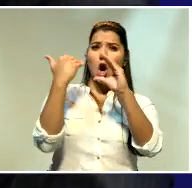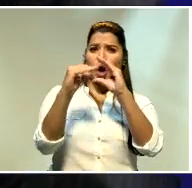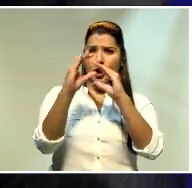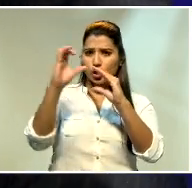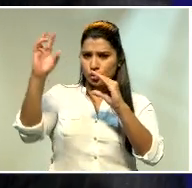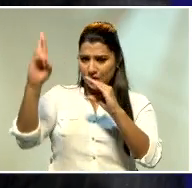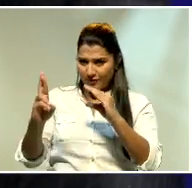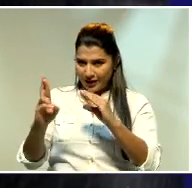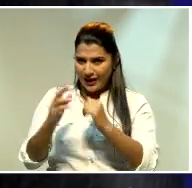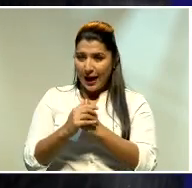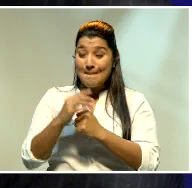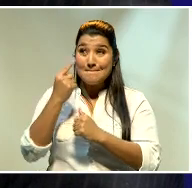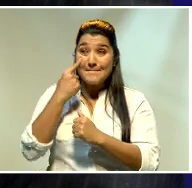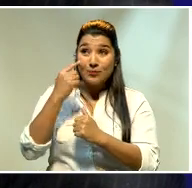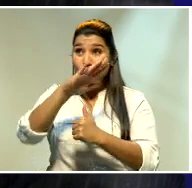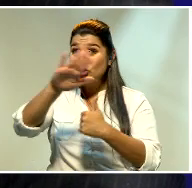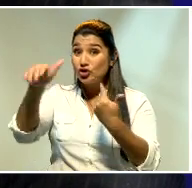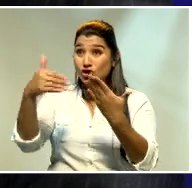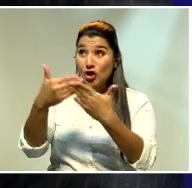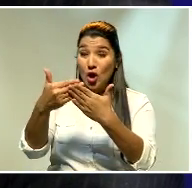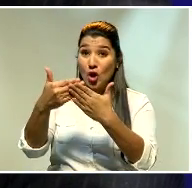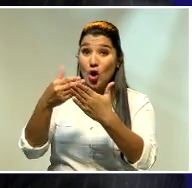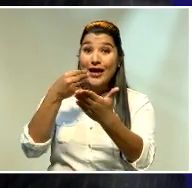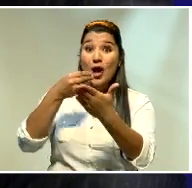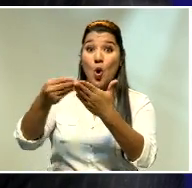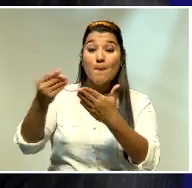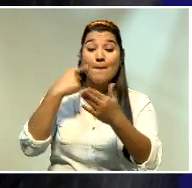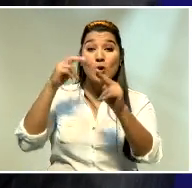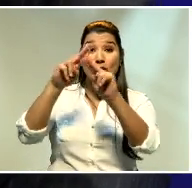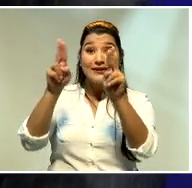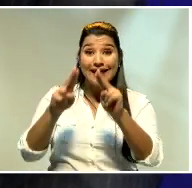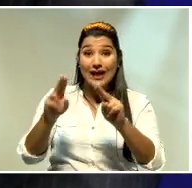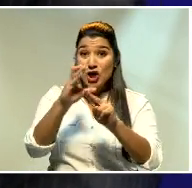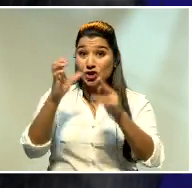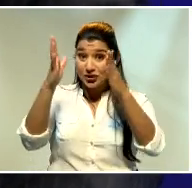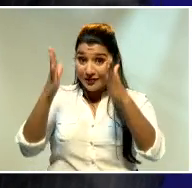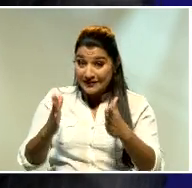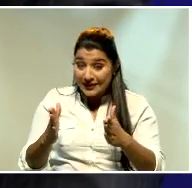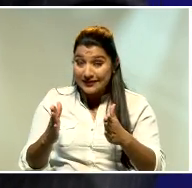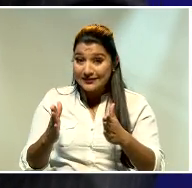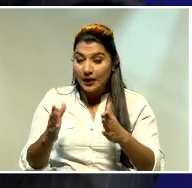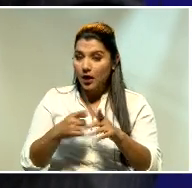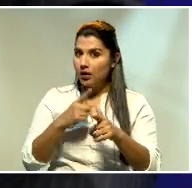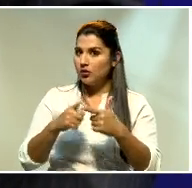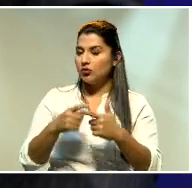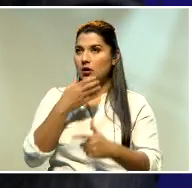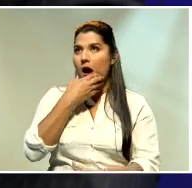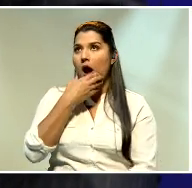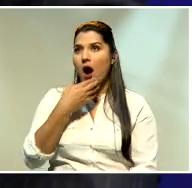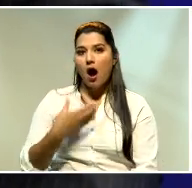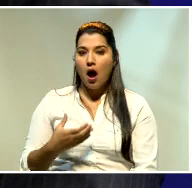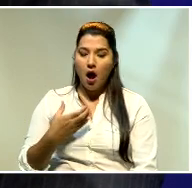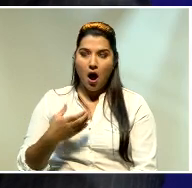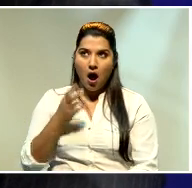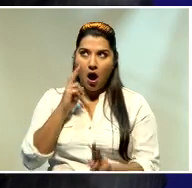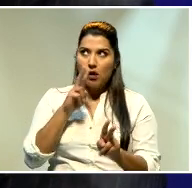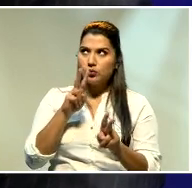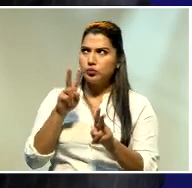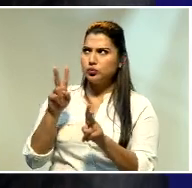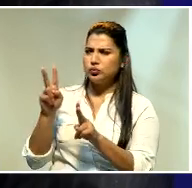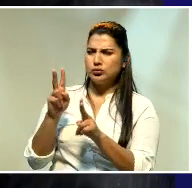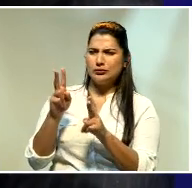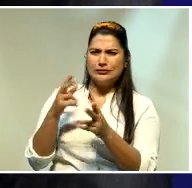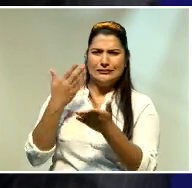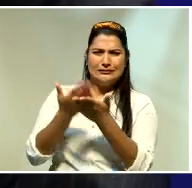los costarricenses piden vía correo en distintas plataformas, uno se queda impresionado y ve lo